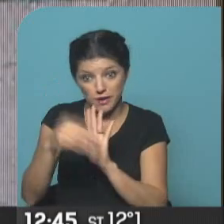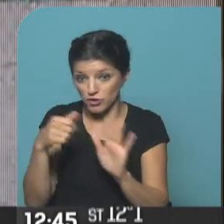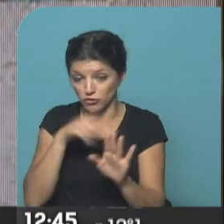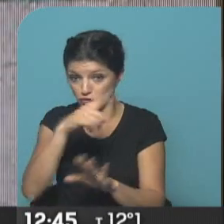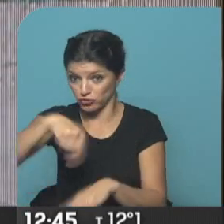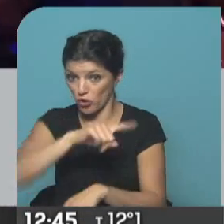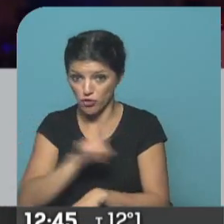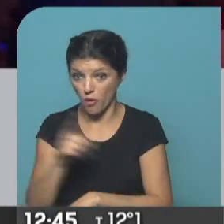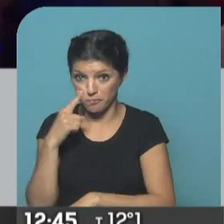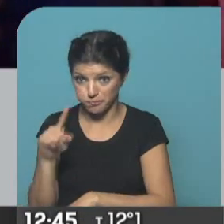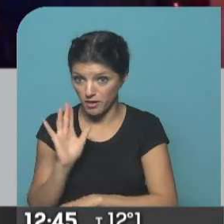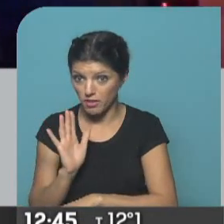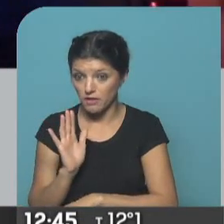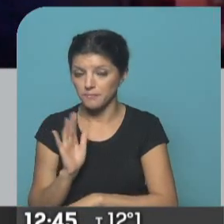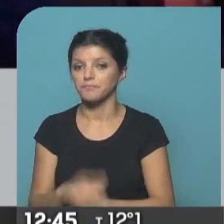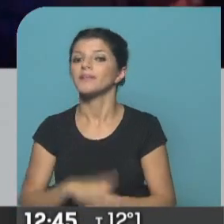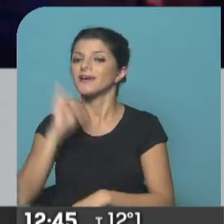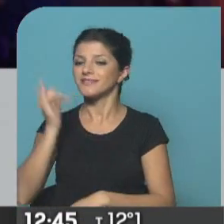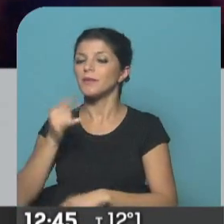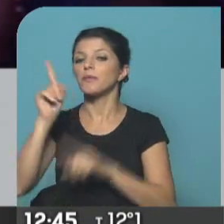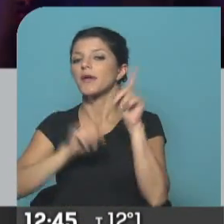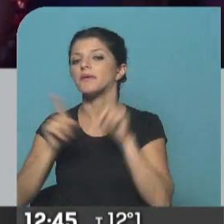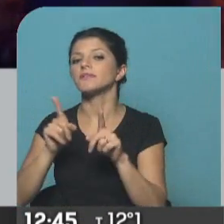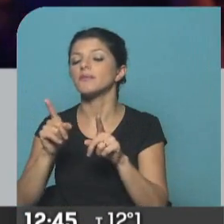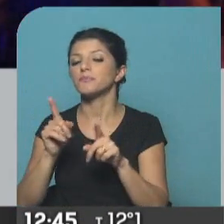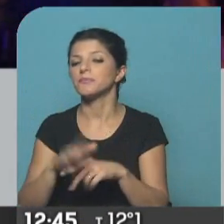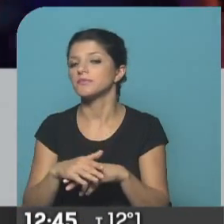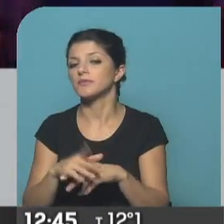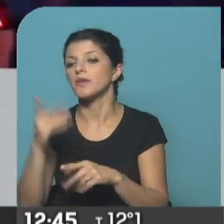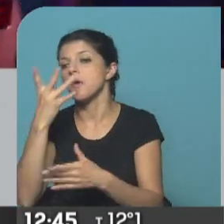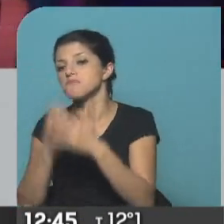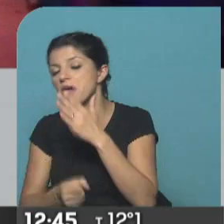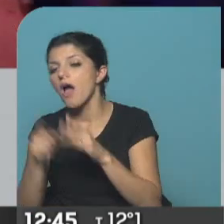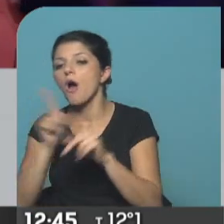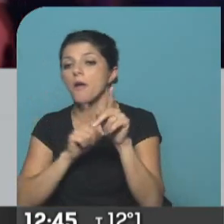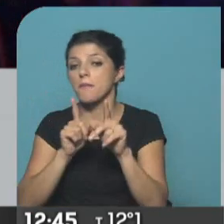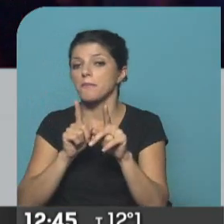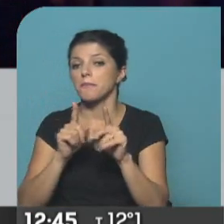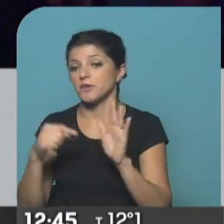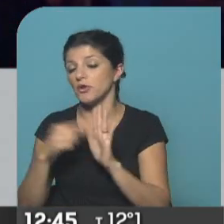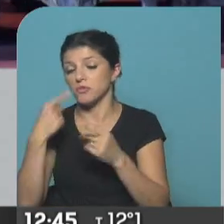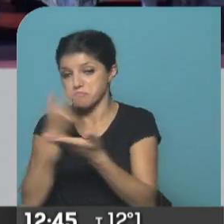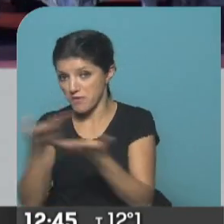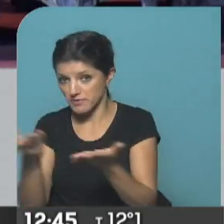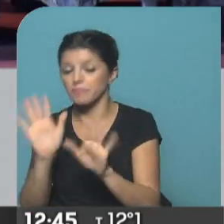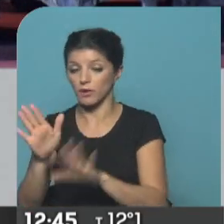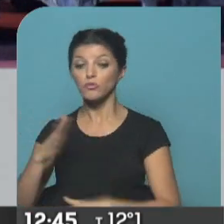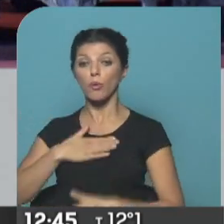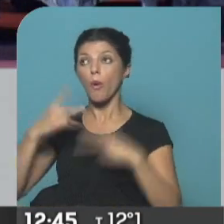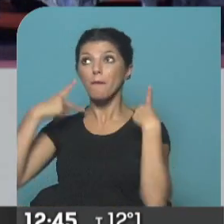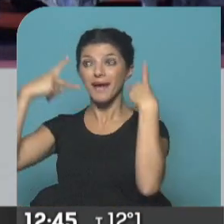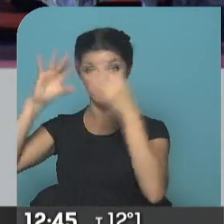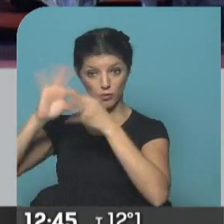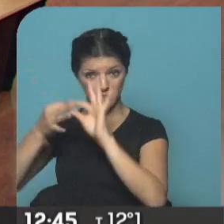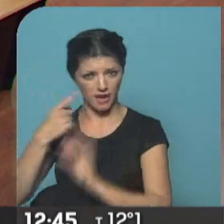porque en muchos casos pasan por abajo del radar de la Fuerza de Seguridad, en otros casos no. Ahora, cuando uno viaja a Europa, ve que hay cambios.